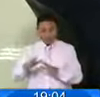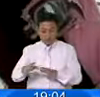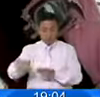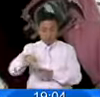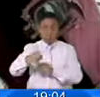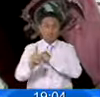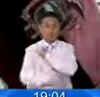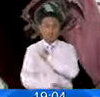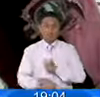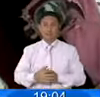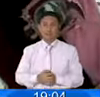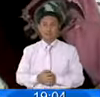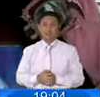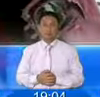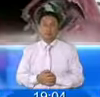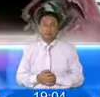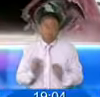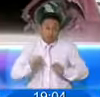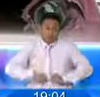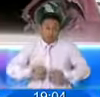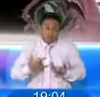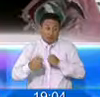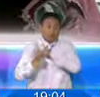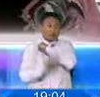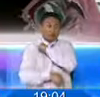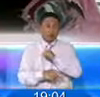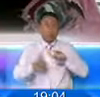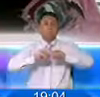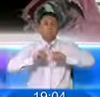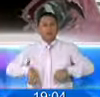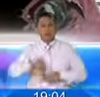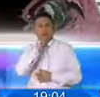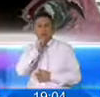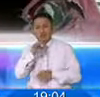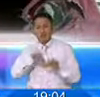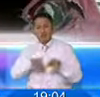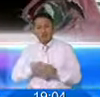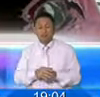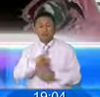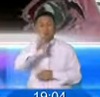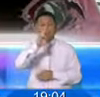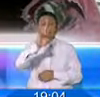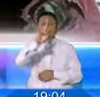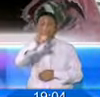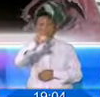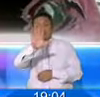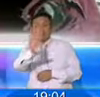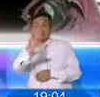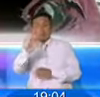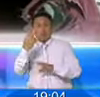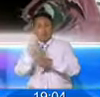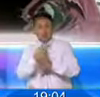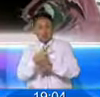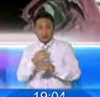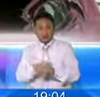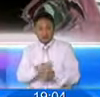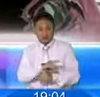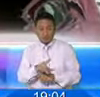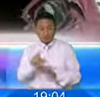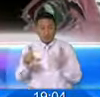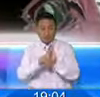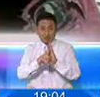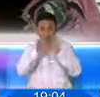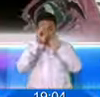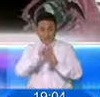sanción. Obviamente se habla de sanción, pero lo que no se dice es que 675 veces se violó la